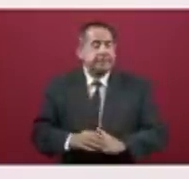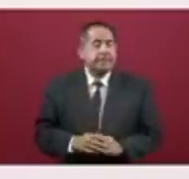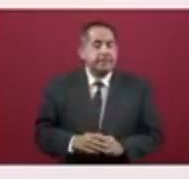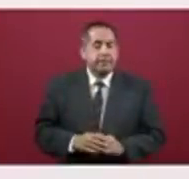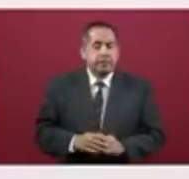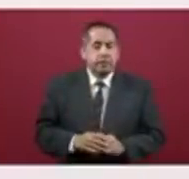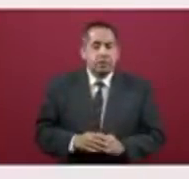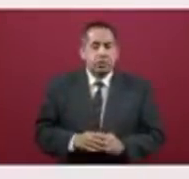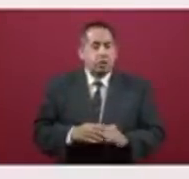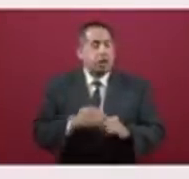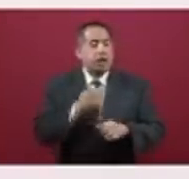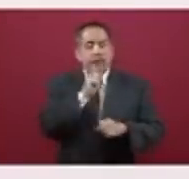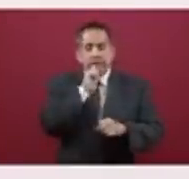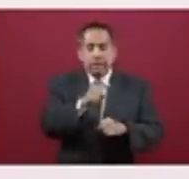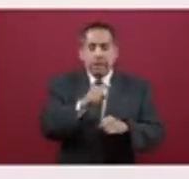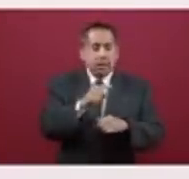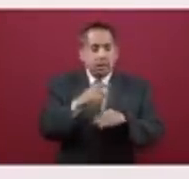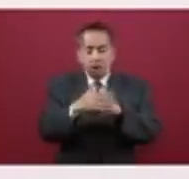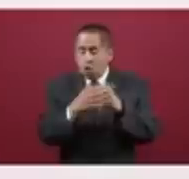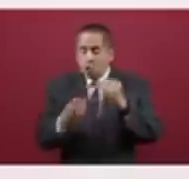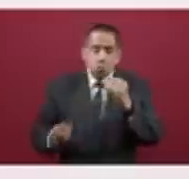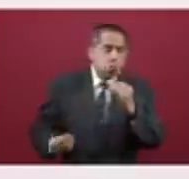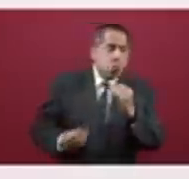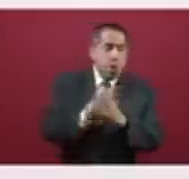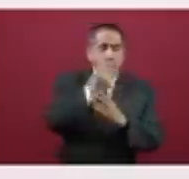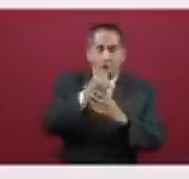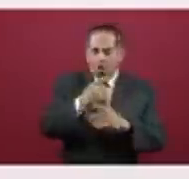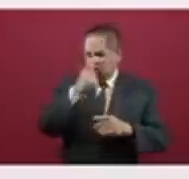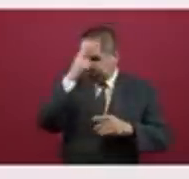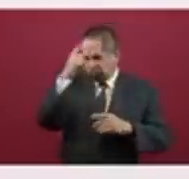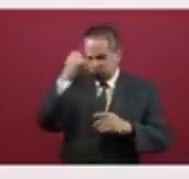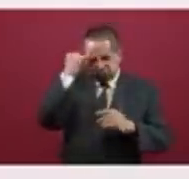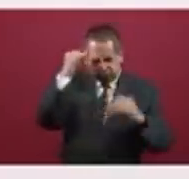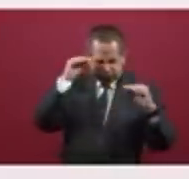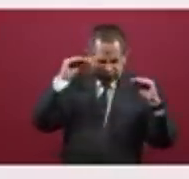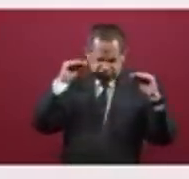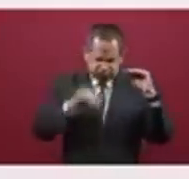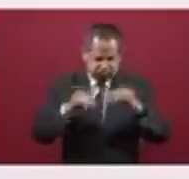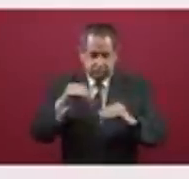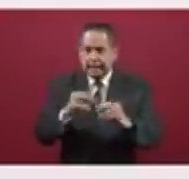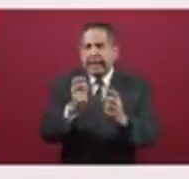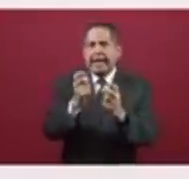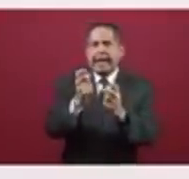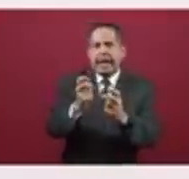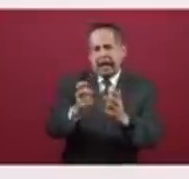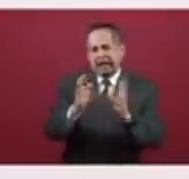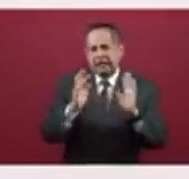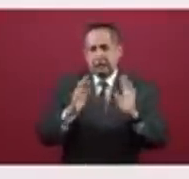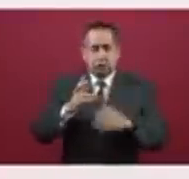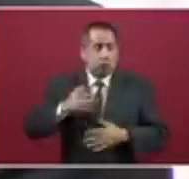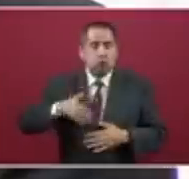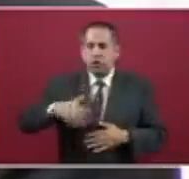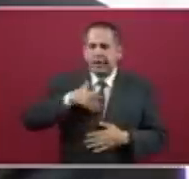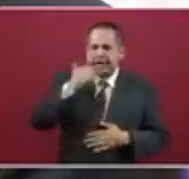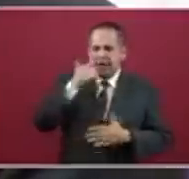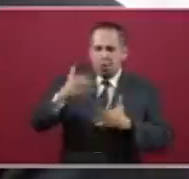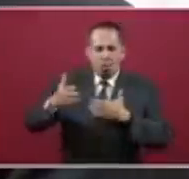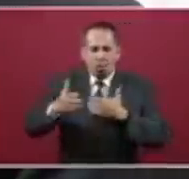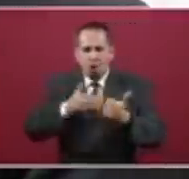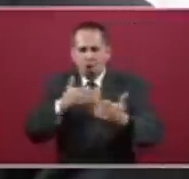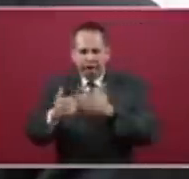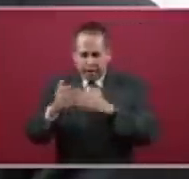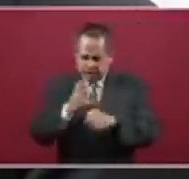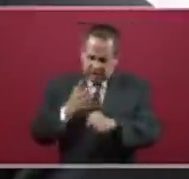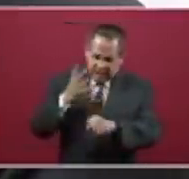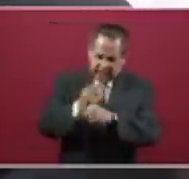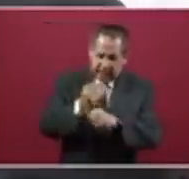la innovación tecnológica nosotros queremos la modernidad pero forjada